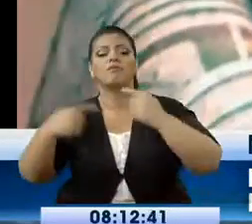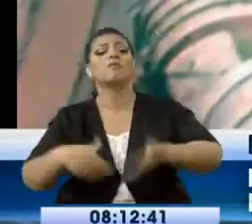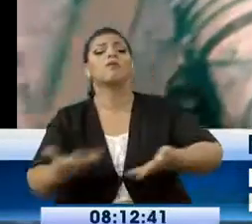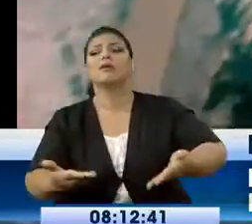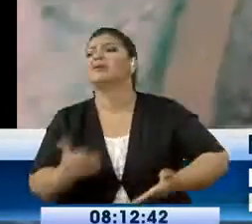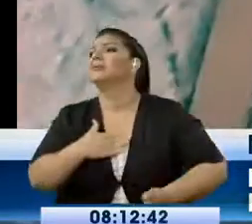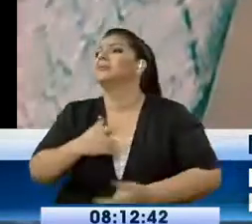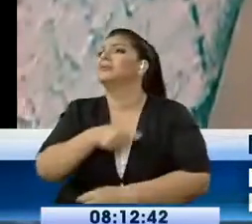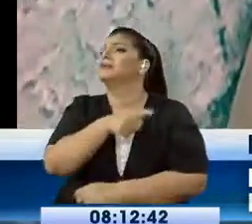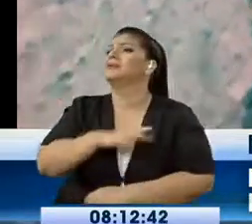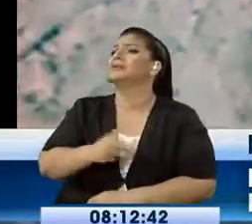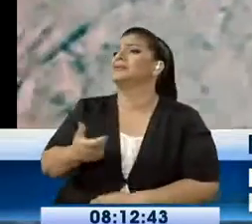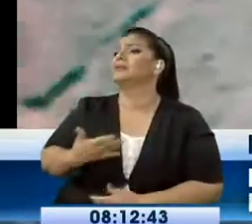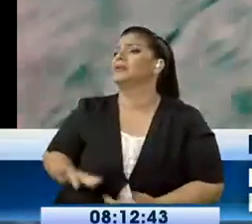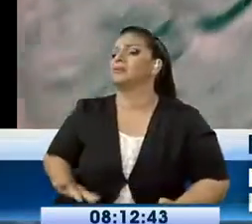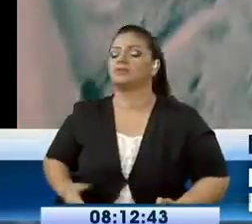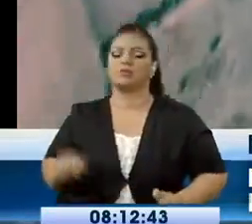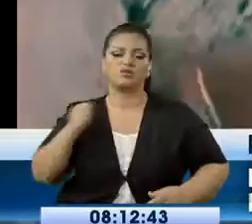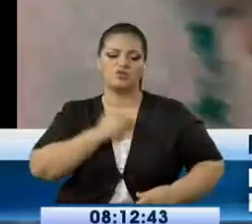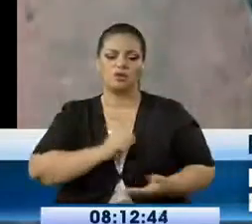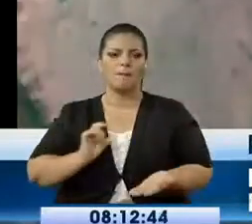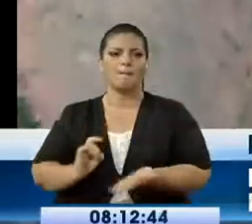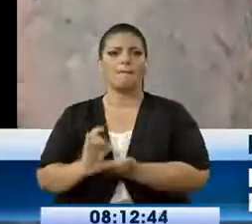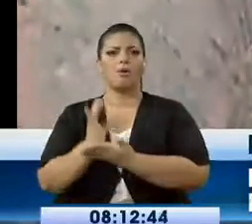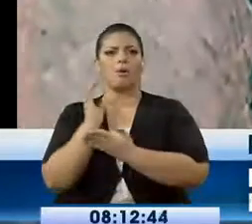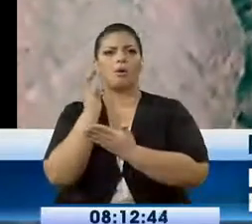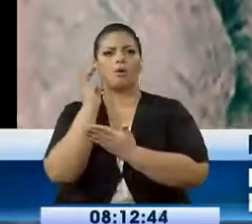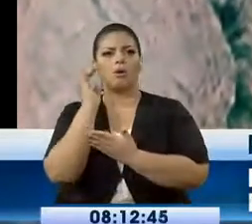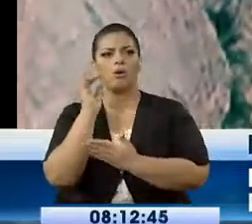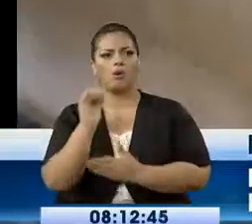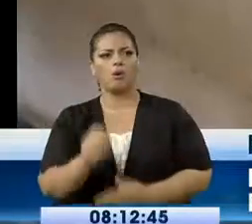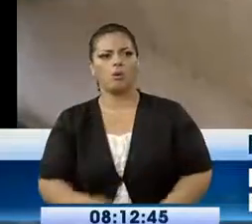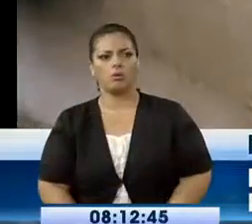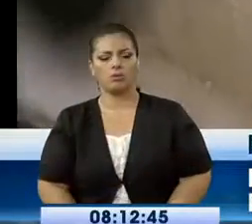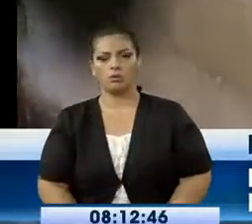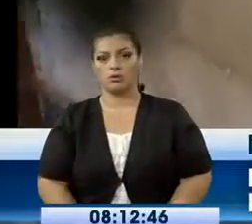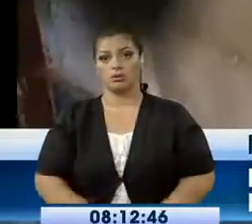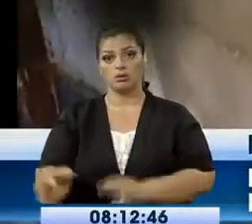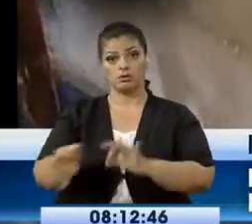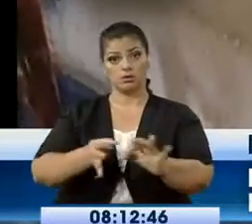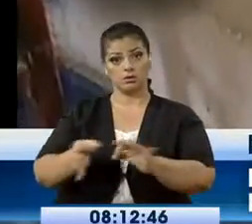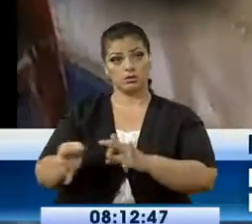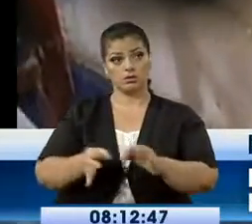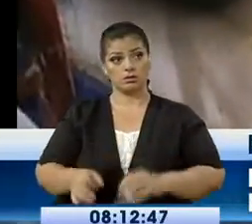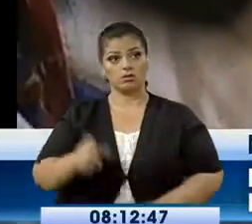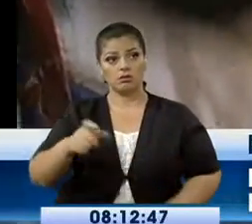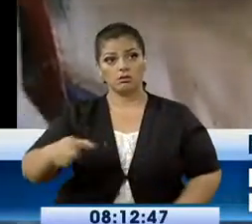ladrones, para ingresar, perforaron la pared del patio con una piedra. Y rompieron